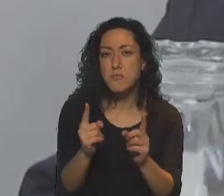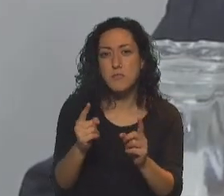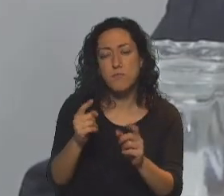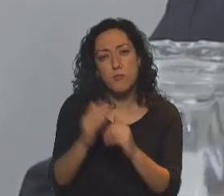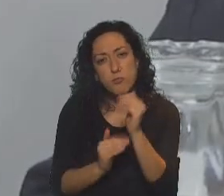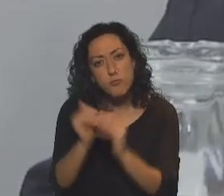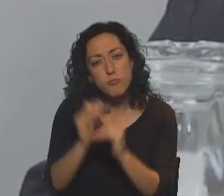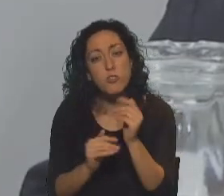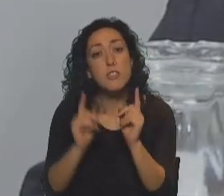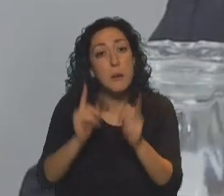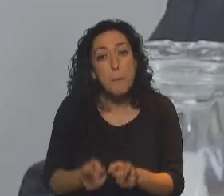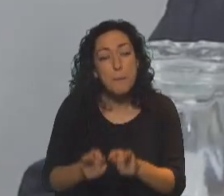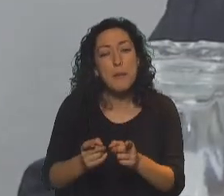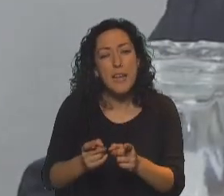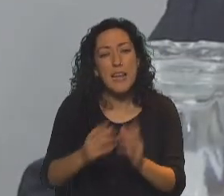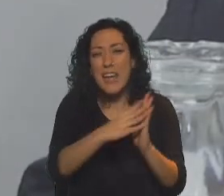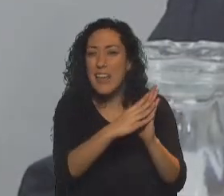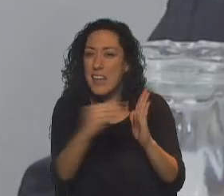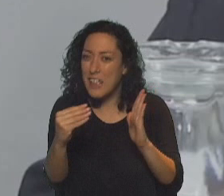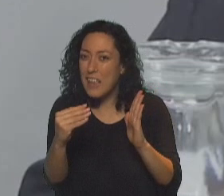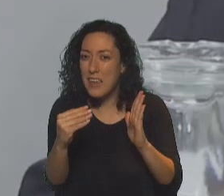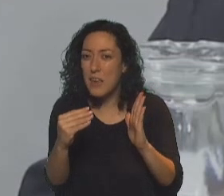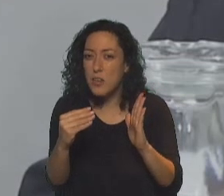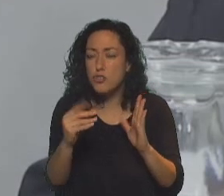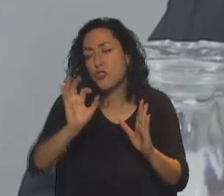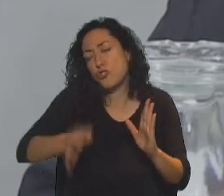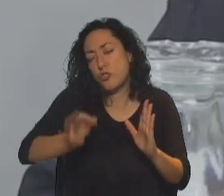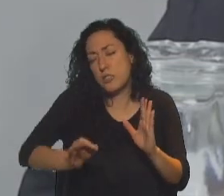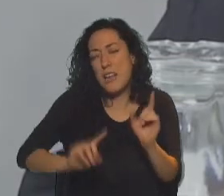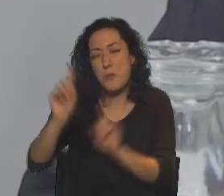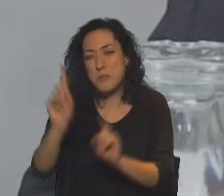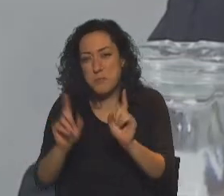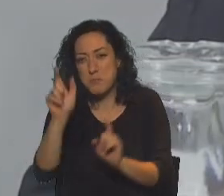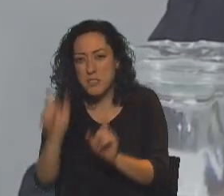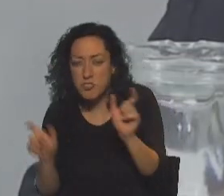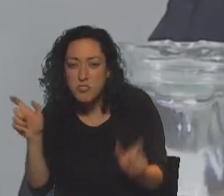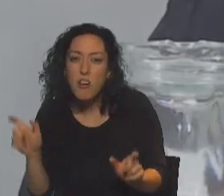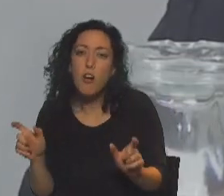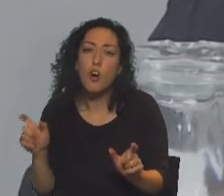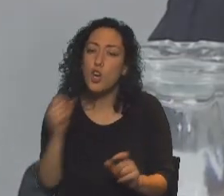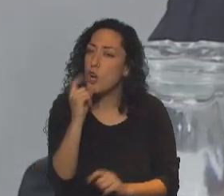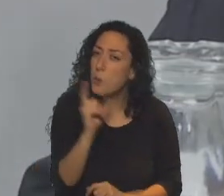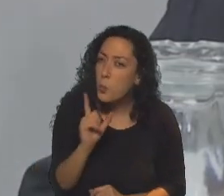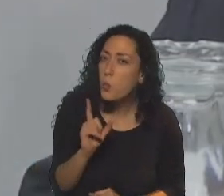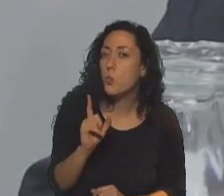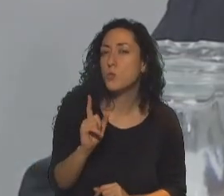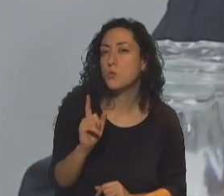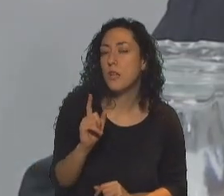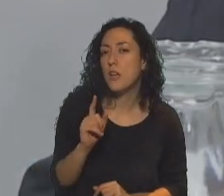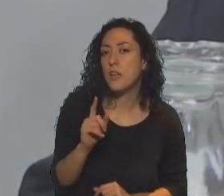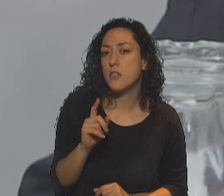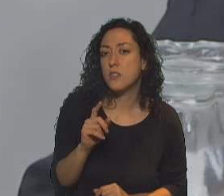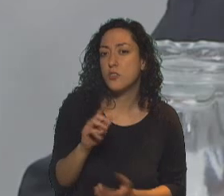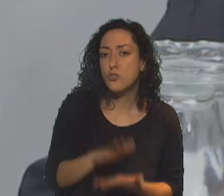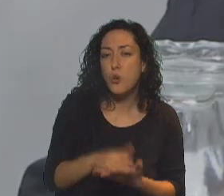tomar el ejemplo también. Yo sé que a muchos o a otros o a otras no les gusta por ahí que hablemos de